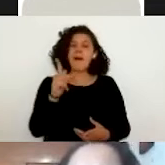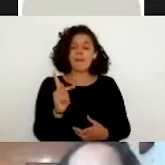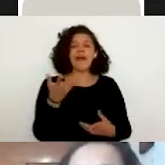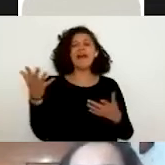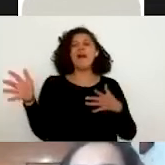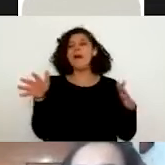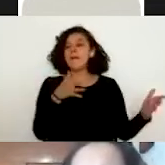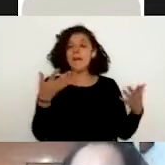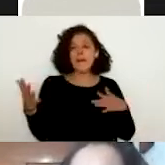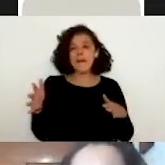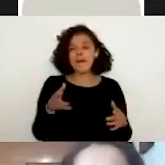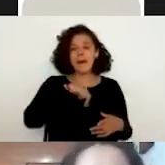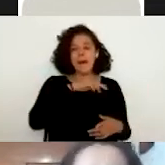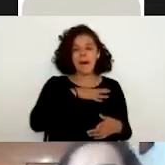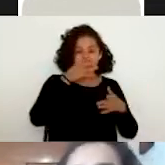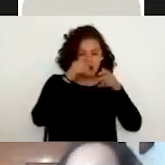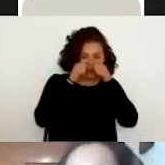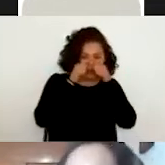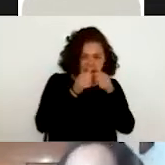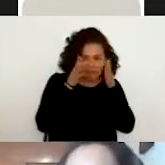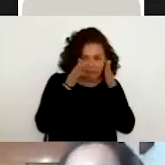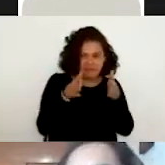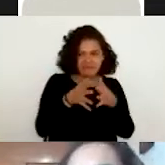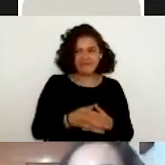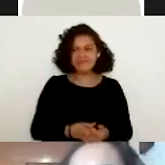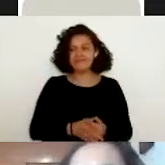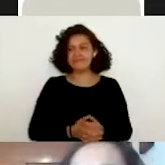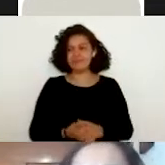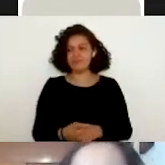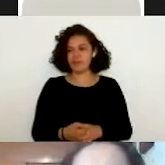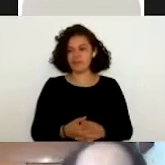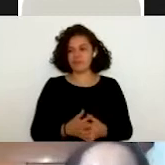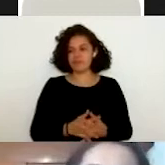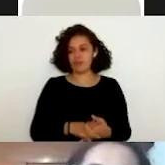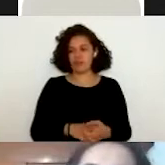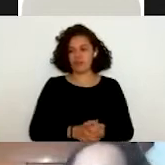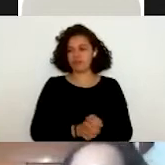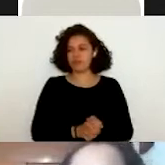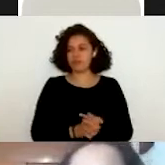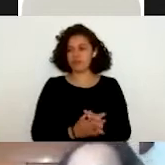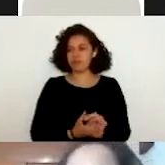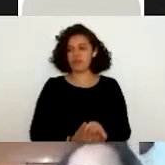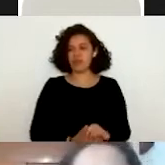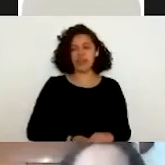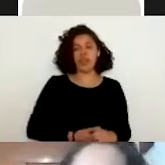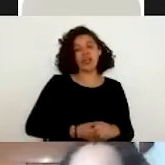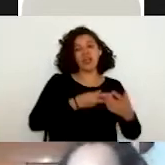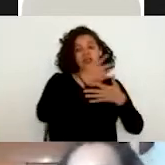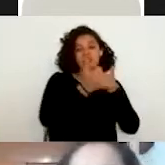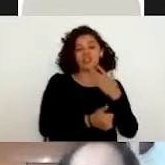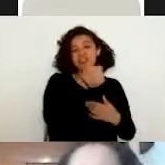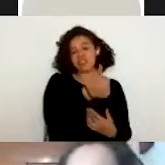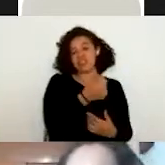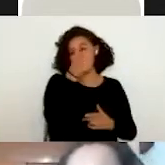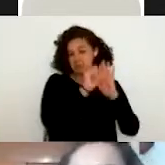el periodo que le vamos a invertir. Este periodo tiene que desarrollarse en 6 meses, en 4